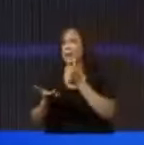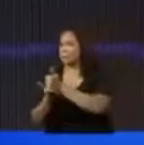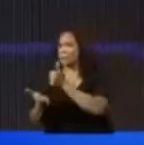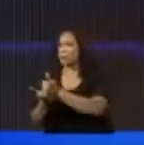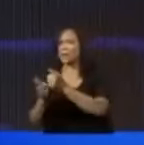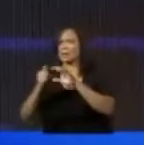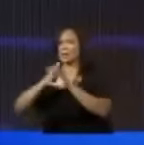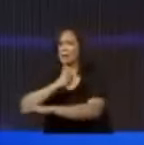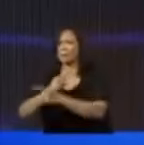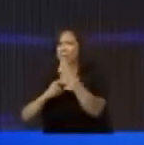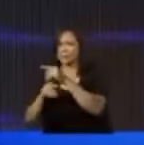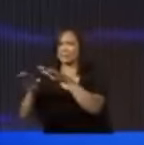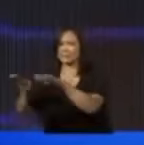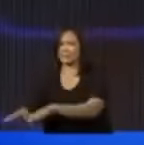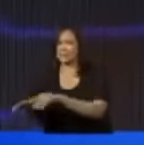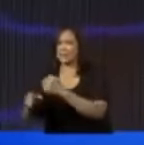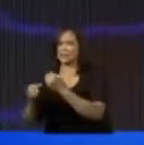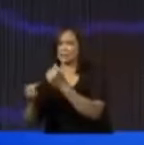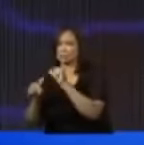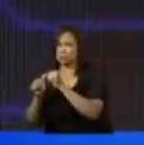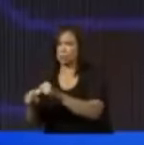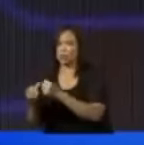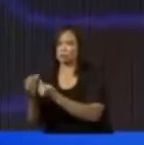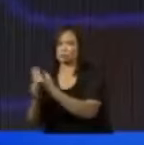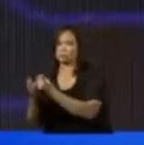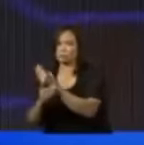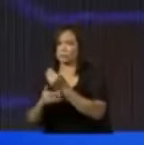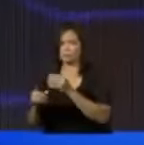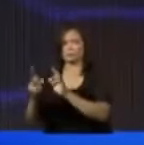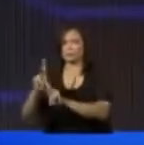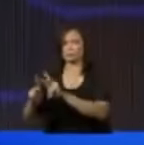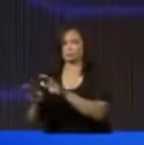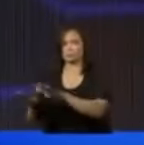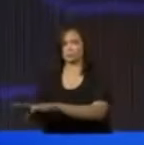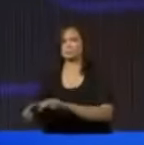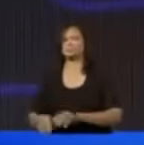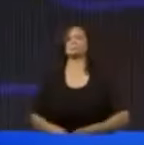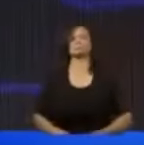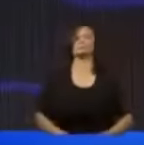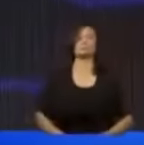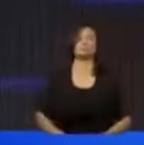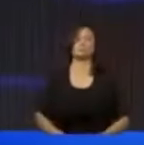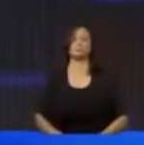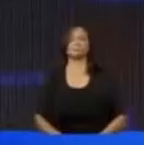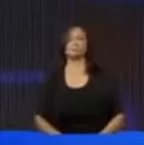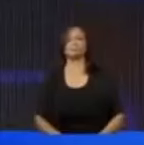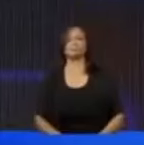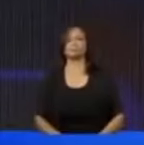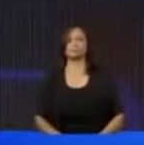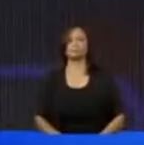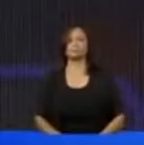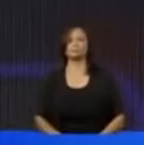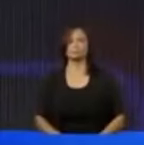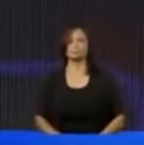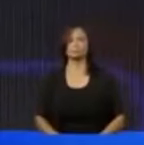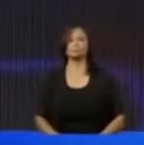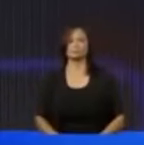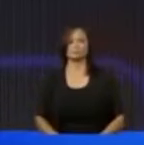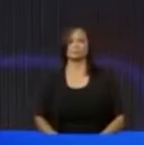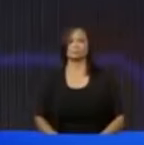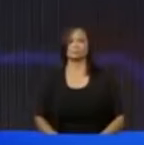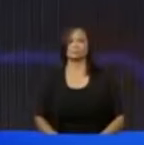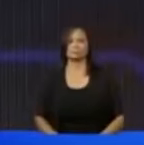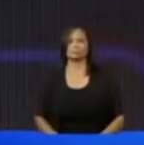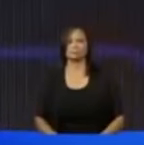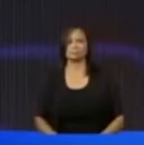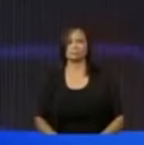hay capacidad para satisfacer las necesidades que ese segmento de la población va desarrollando al tener un nuevo hábitat urbano,